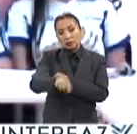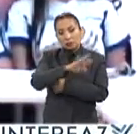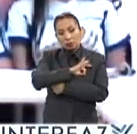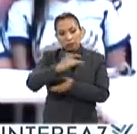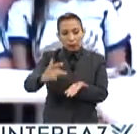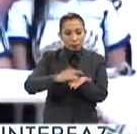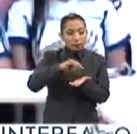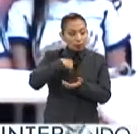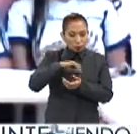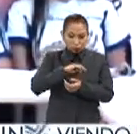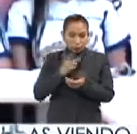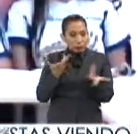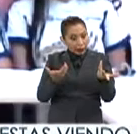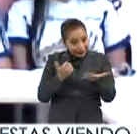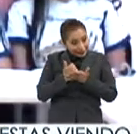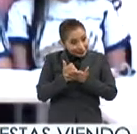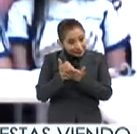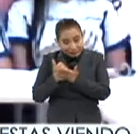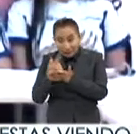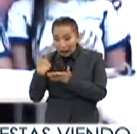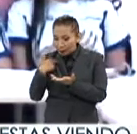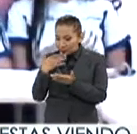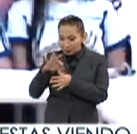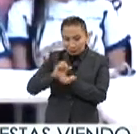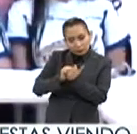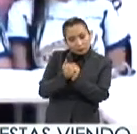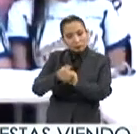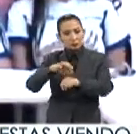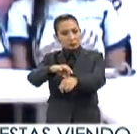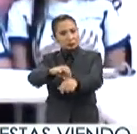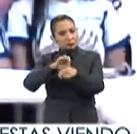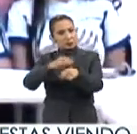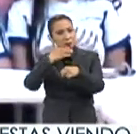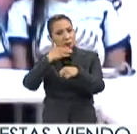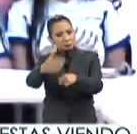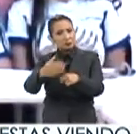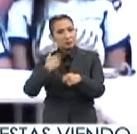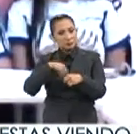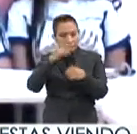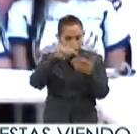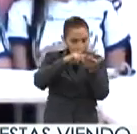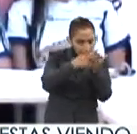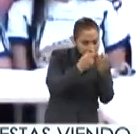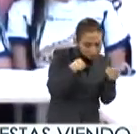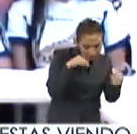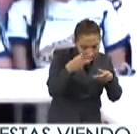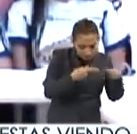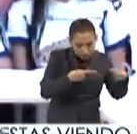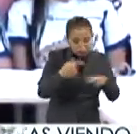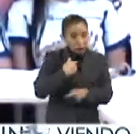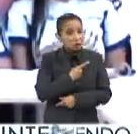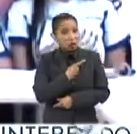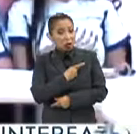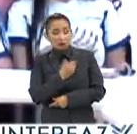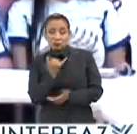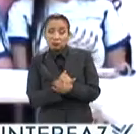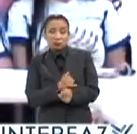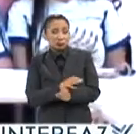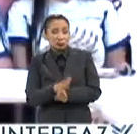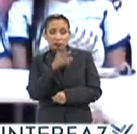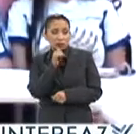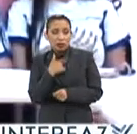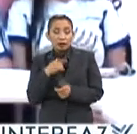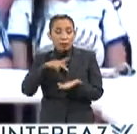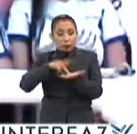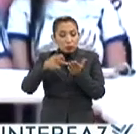podemos ver tangible este sueño de nosotros, porque realmente solos es imposible. Son